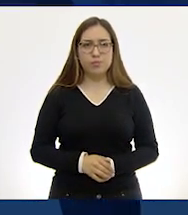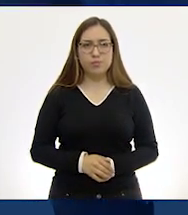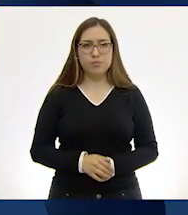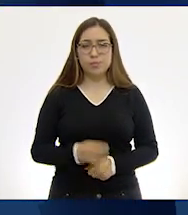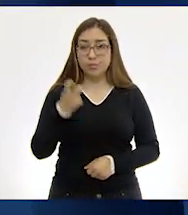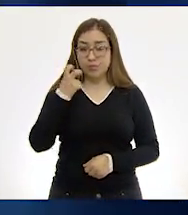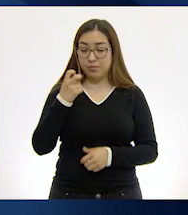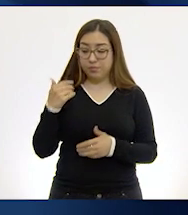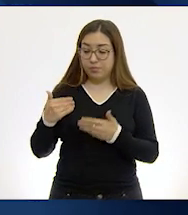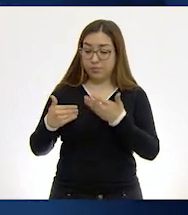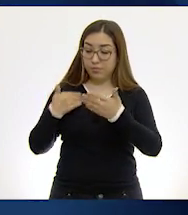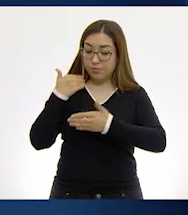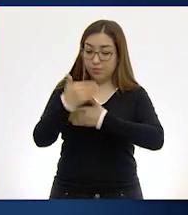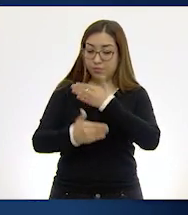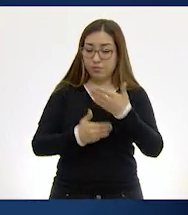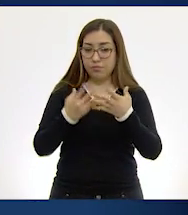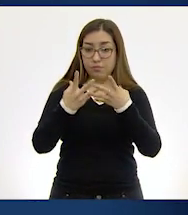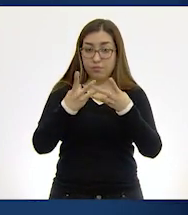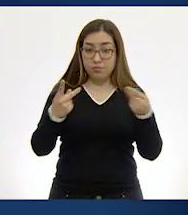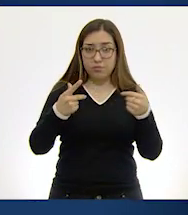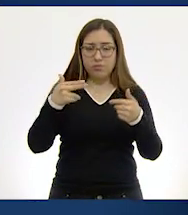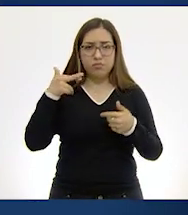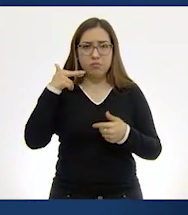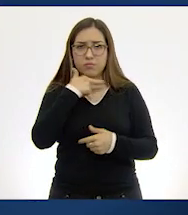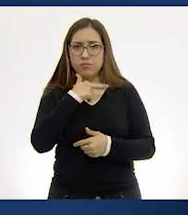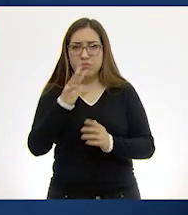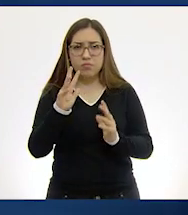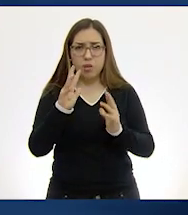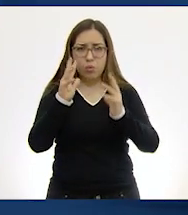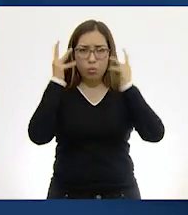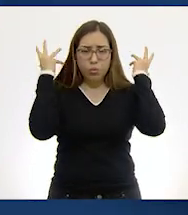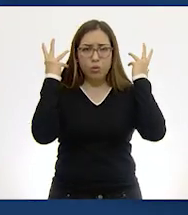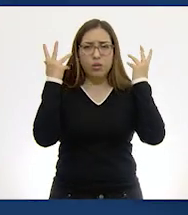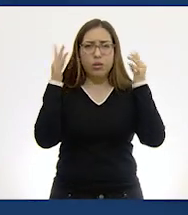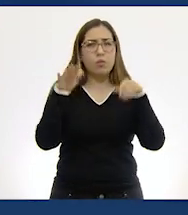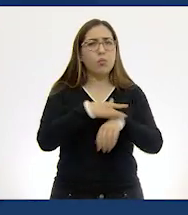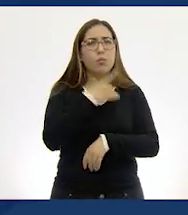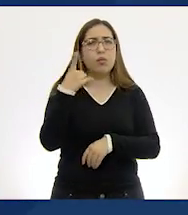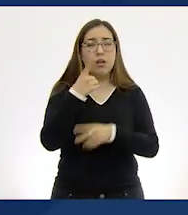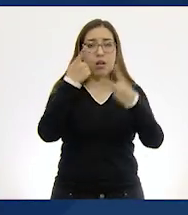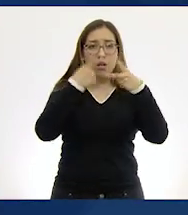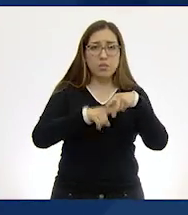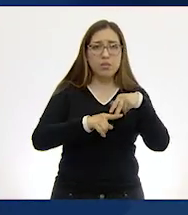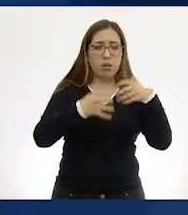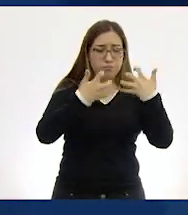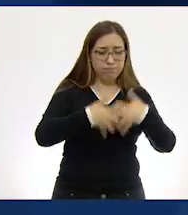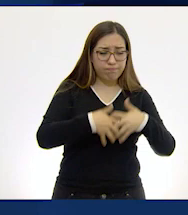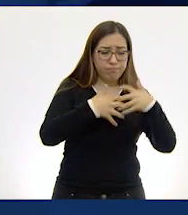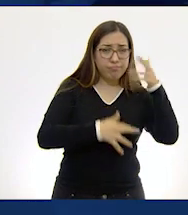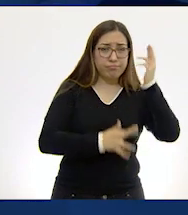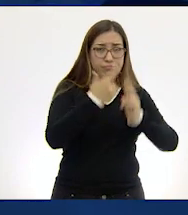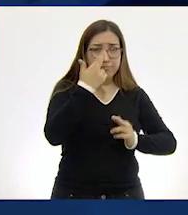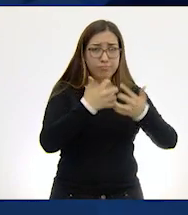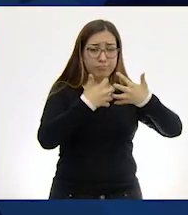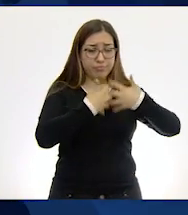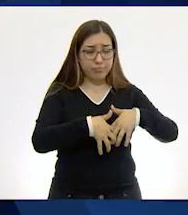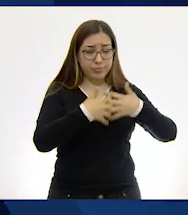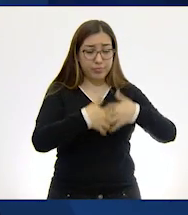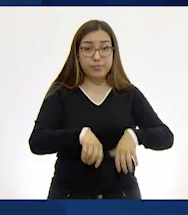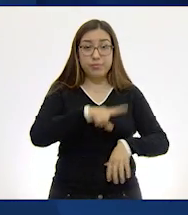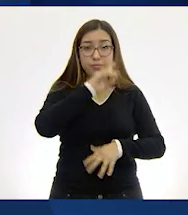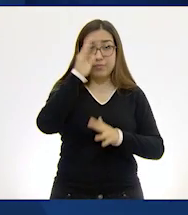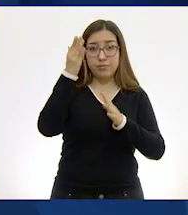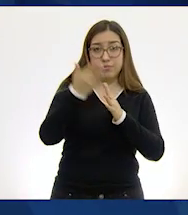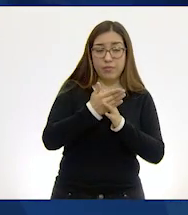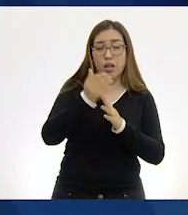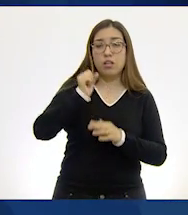Este proceso de extinción rápida se ha dado de una manera acelerada a partir de la revolución industrial, pero sobre todo desde la segunda mitad del